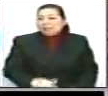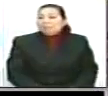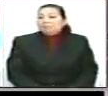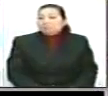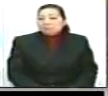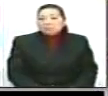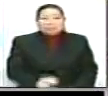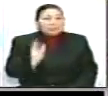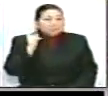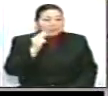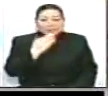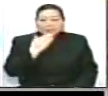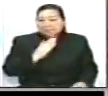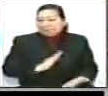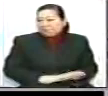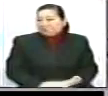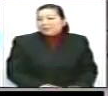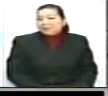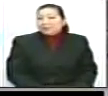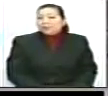Me parece que he escuchado mal.